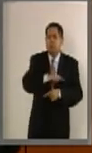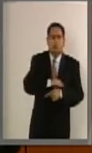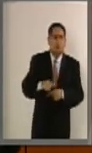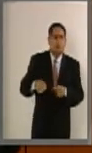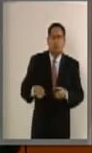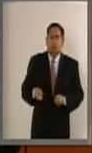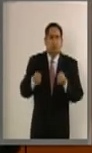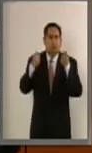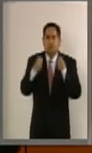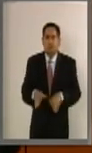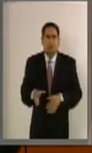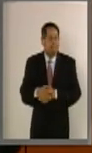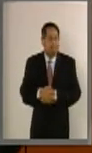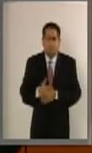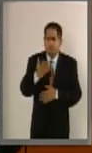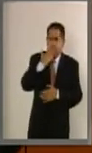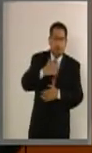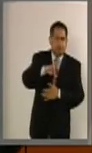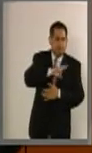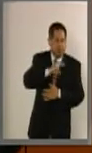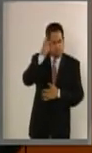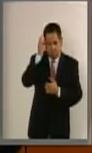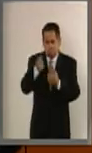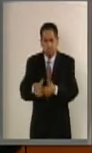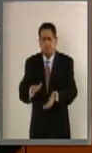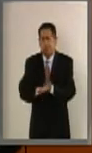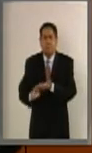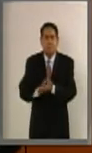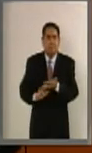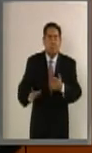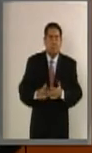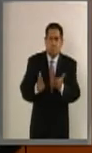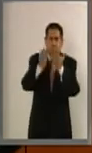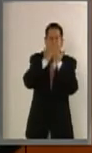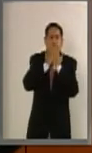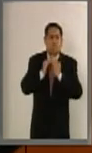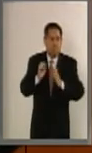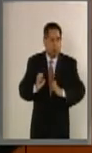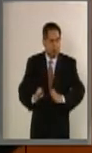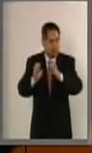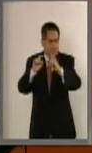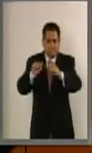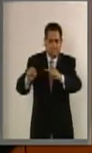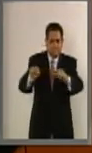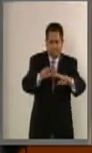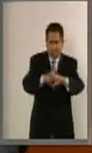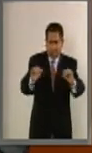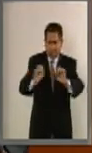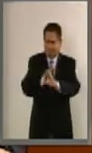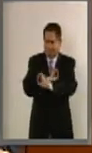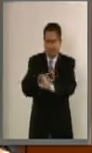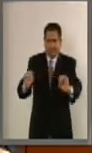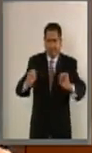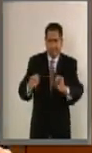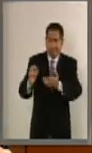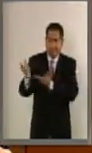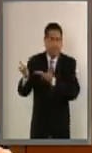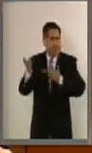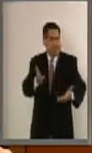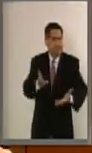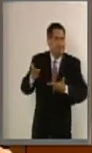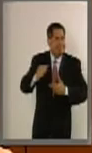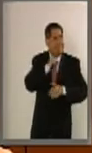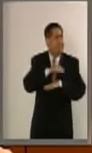privada y pública. No hay un solo edificio para albergar a los